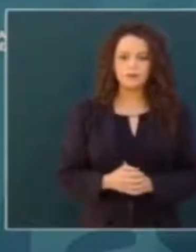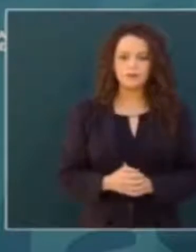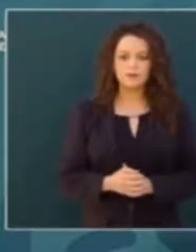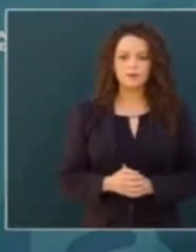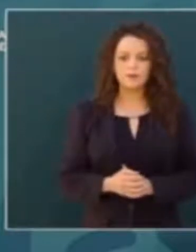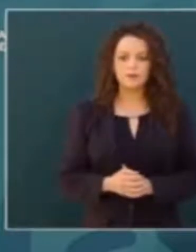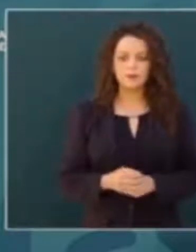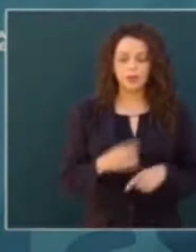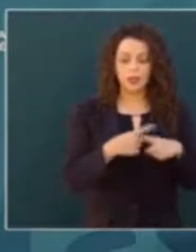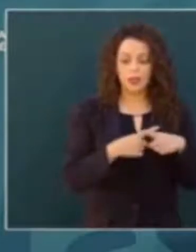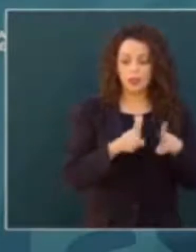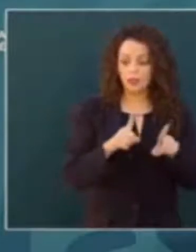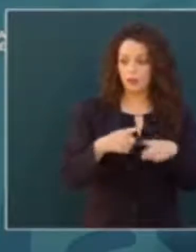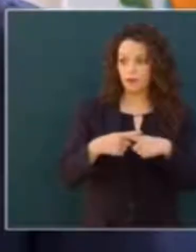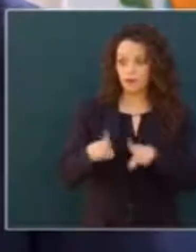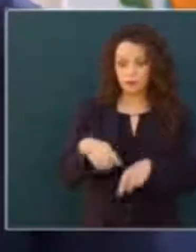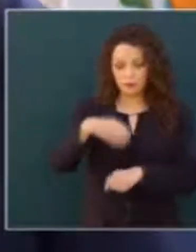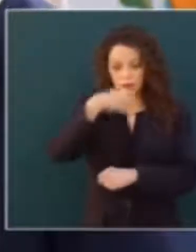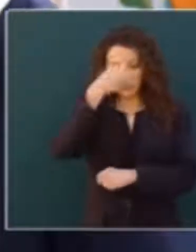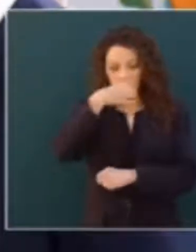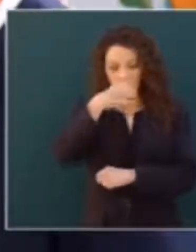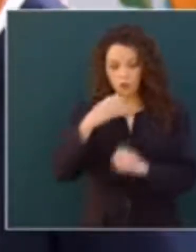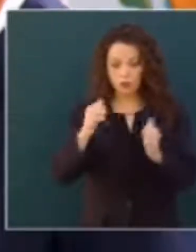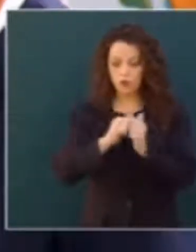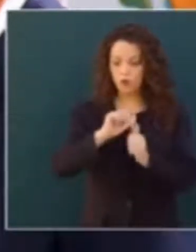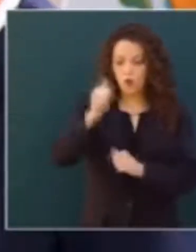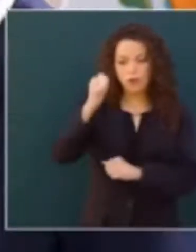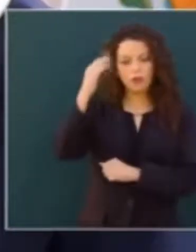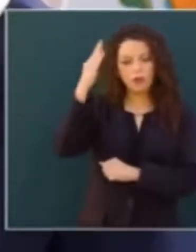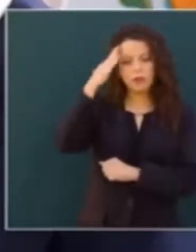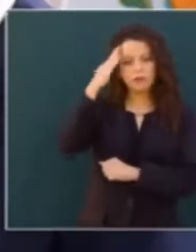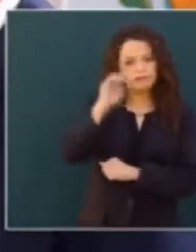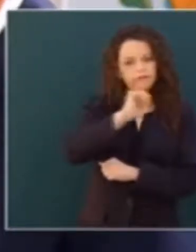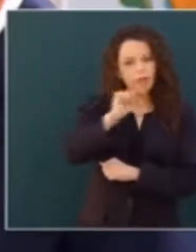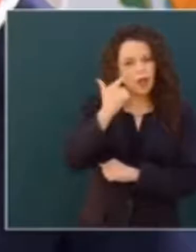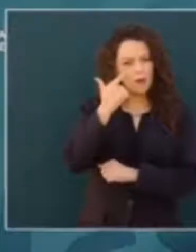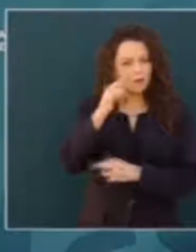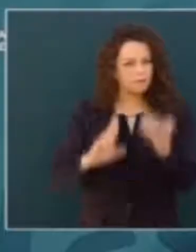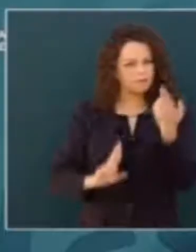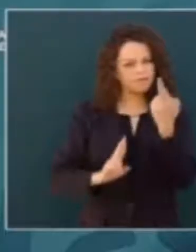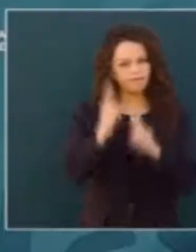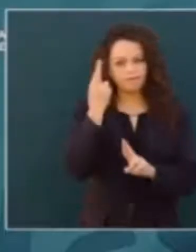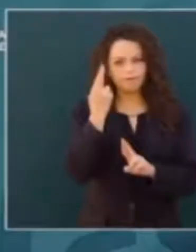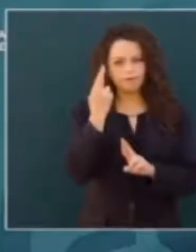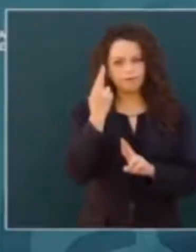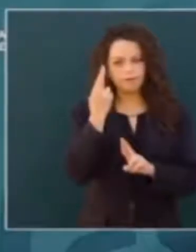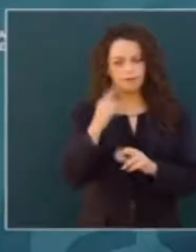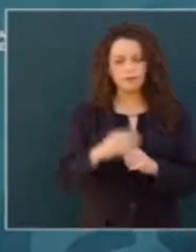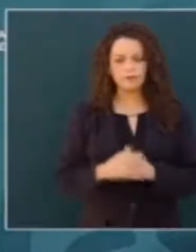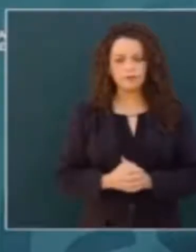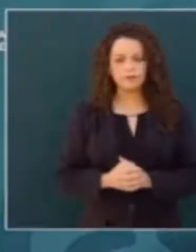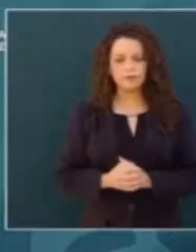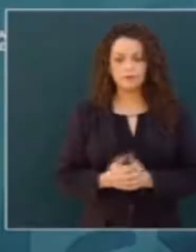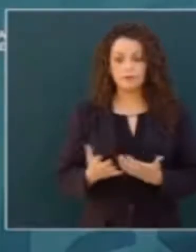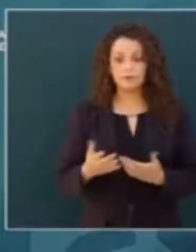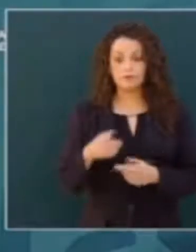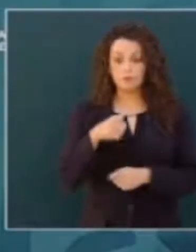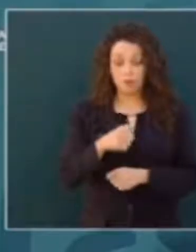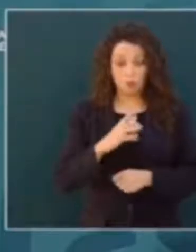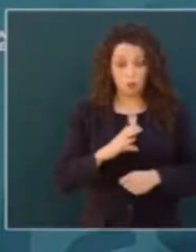entre Cárdenas y los líderes revolucionarios que se repartieron el poder